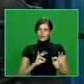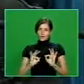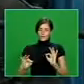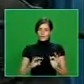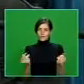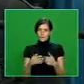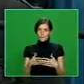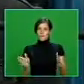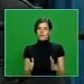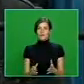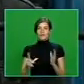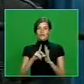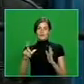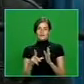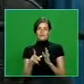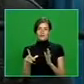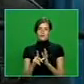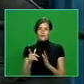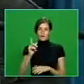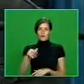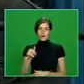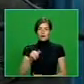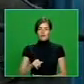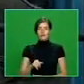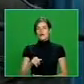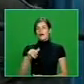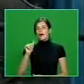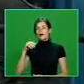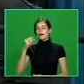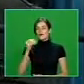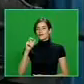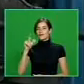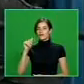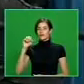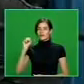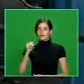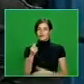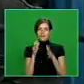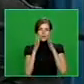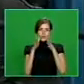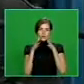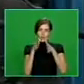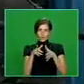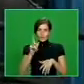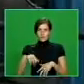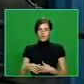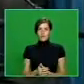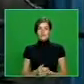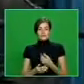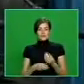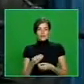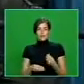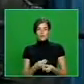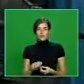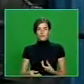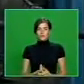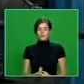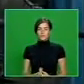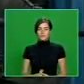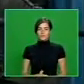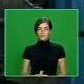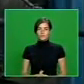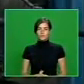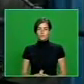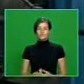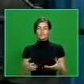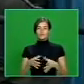popular y liceísta aqu nazoa que usted orientó se conformó este este este